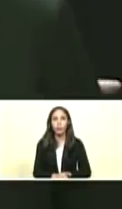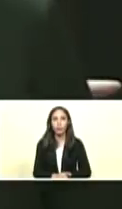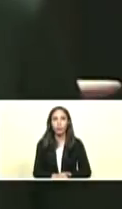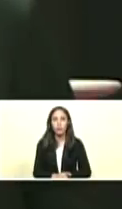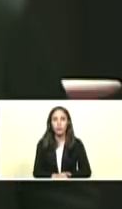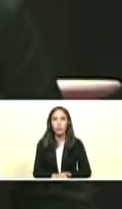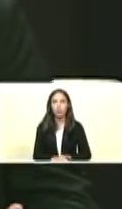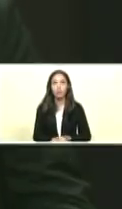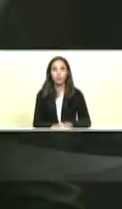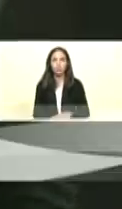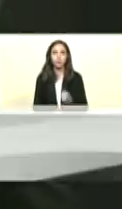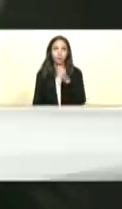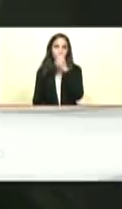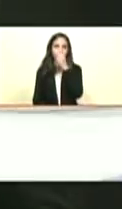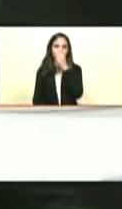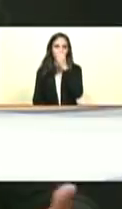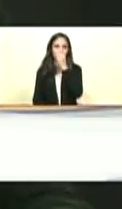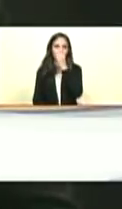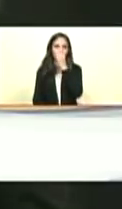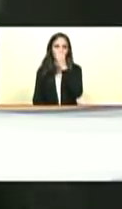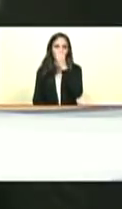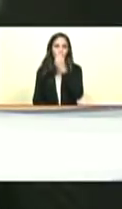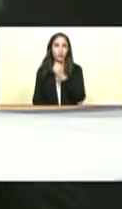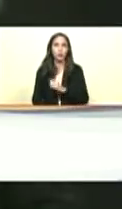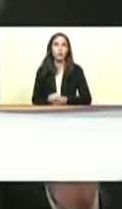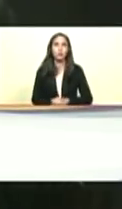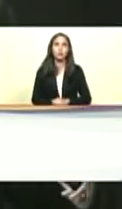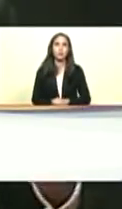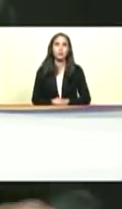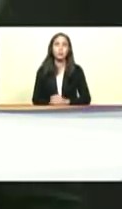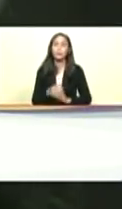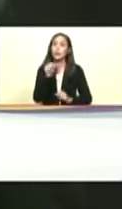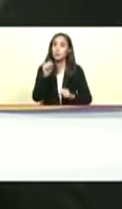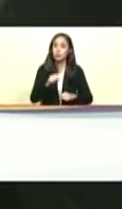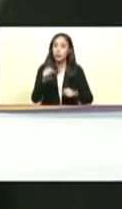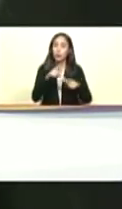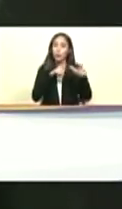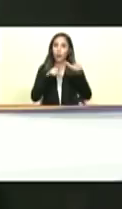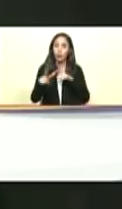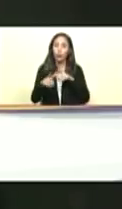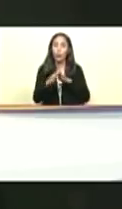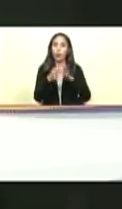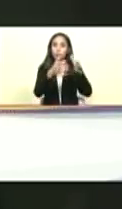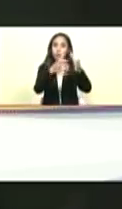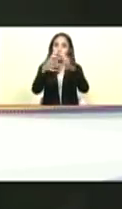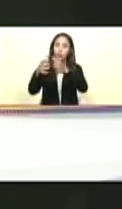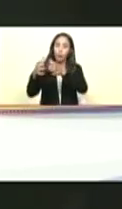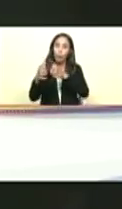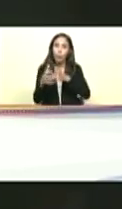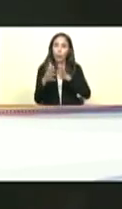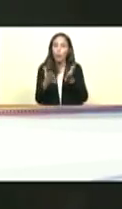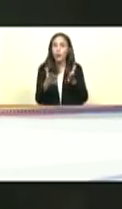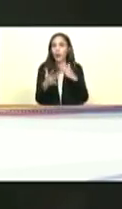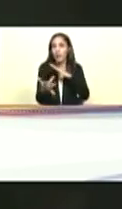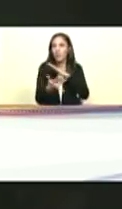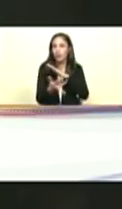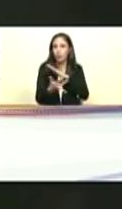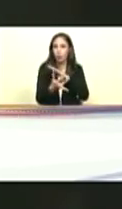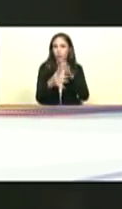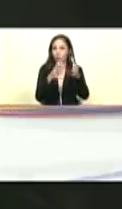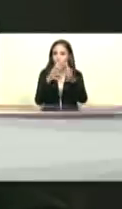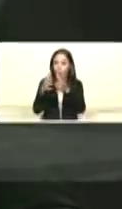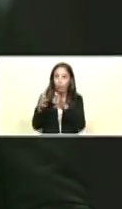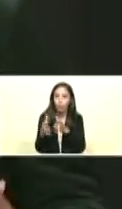órdenes, ya los equipos técnicos comenzarán a colgar en algunos minutos este tipo